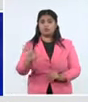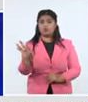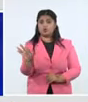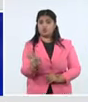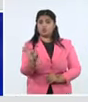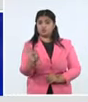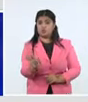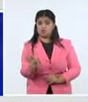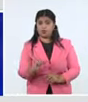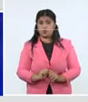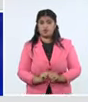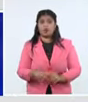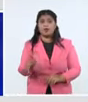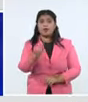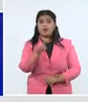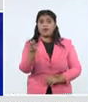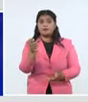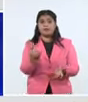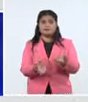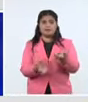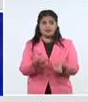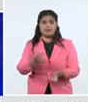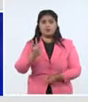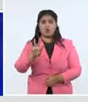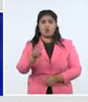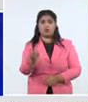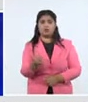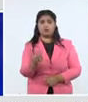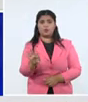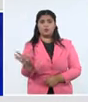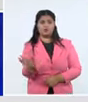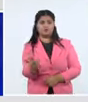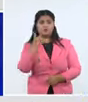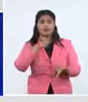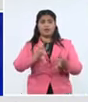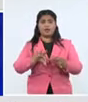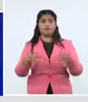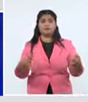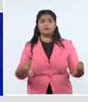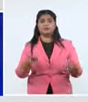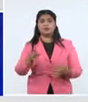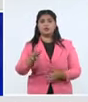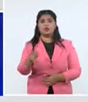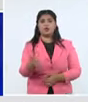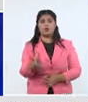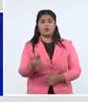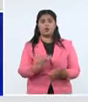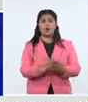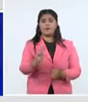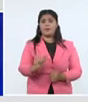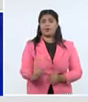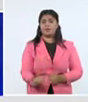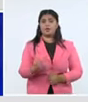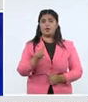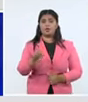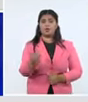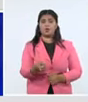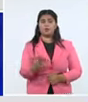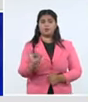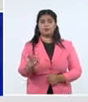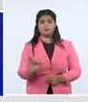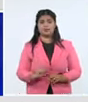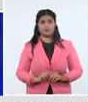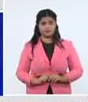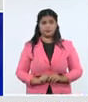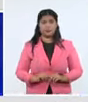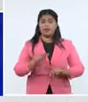con un 4,4%, Artemisa 3,2%, Mayabeque 1,7%,